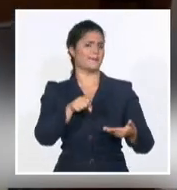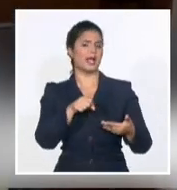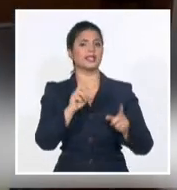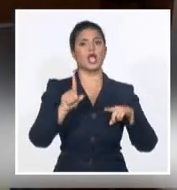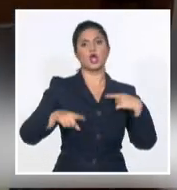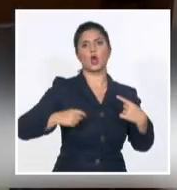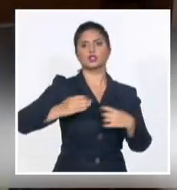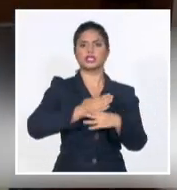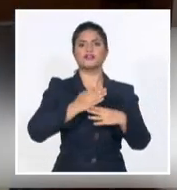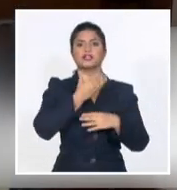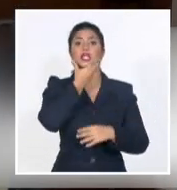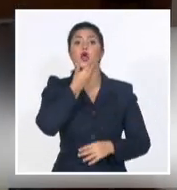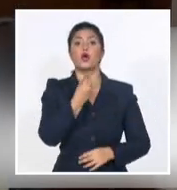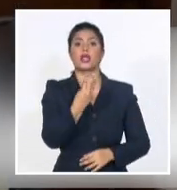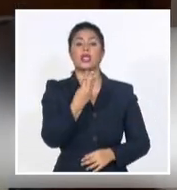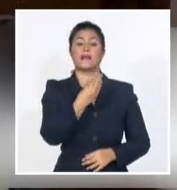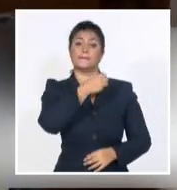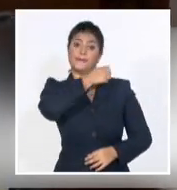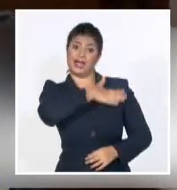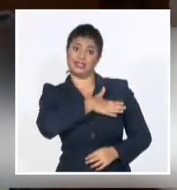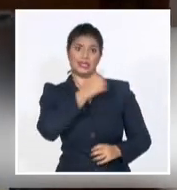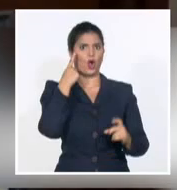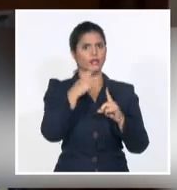para que sean arrestados o asesinados.